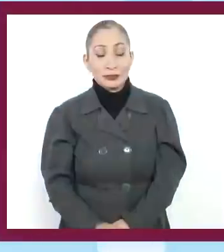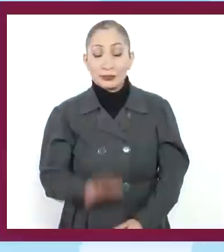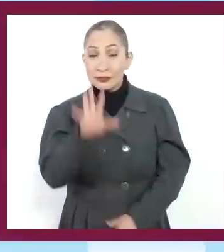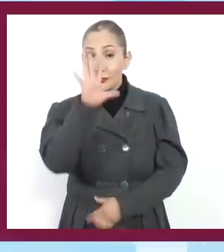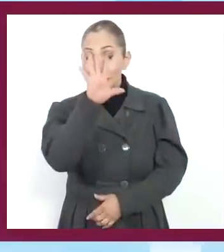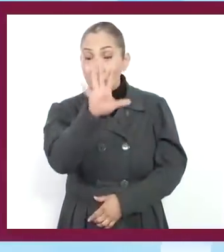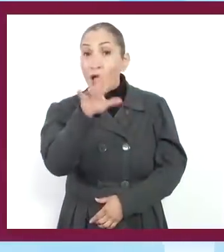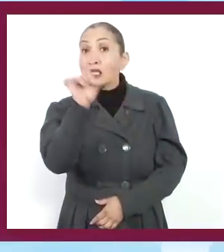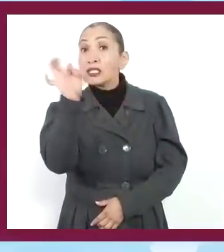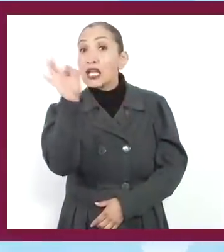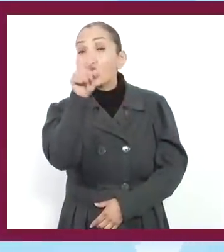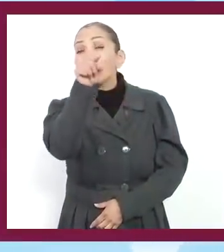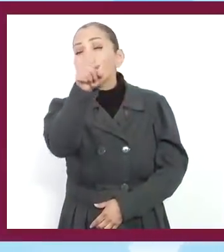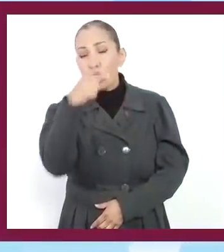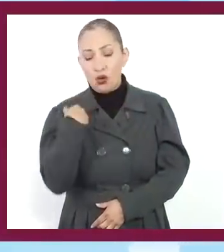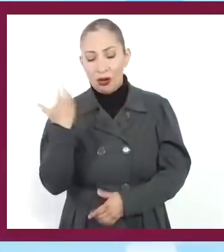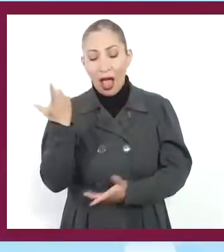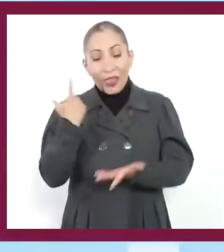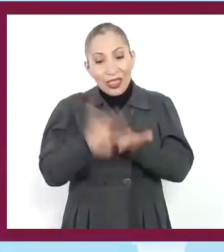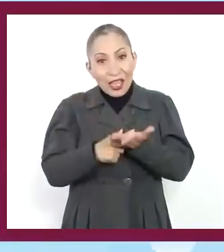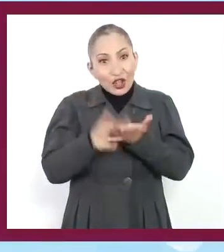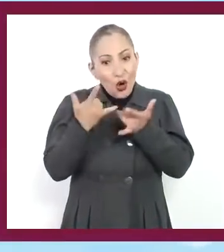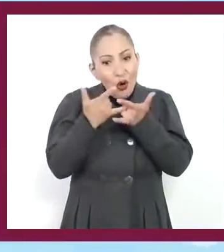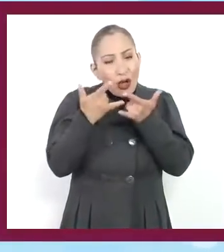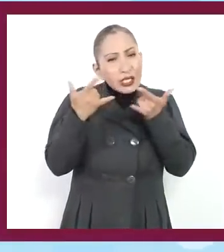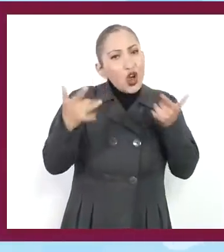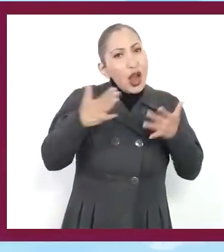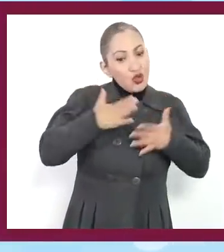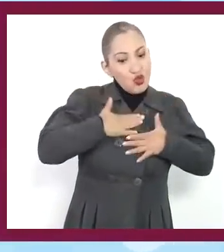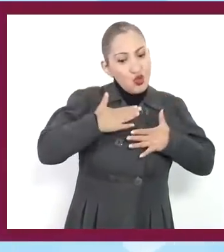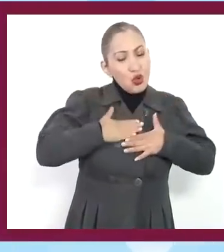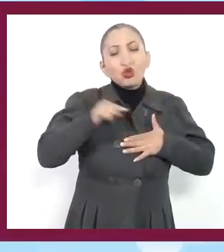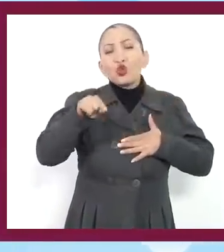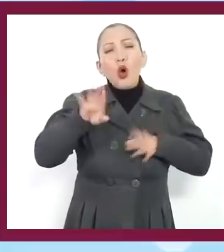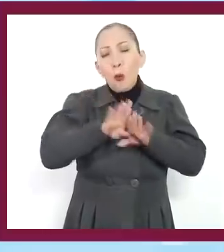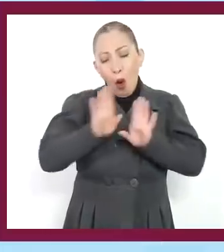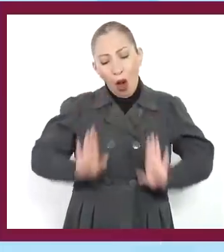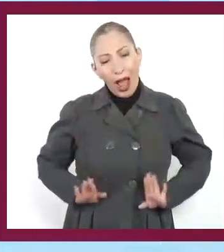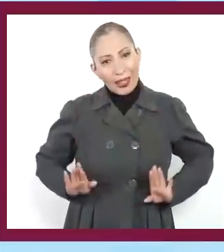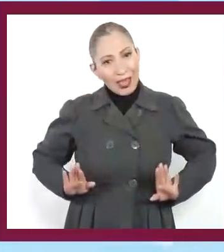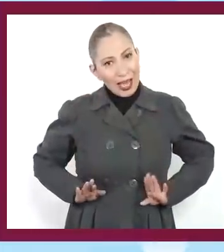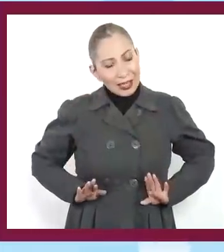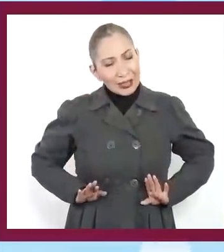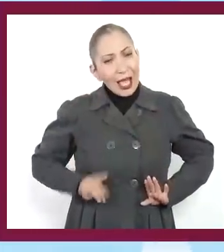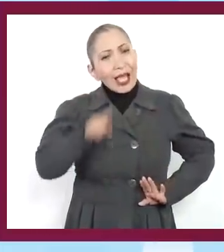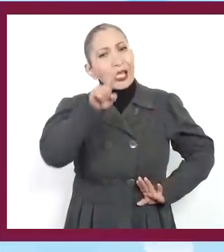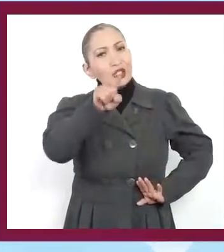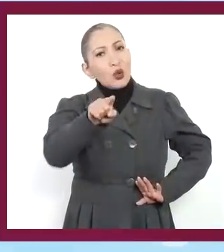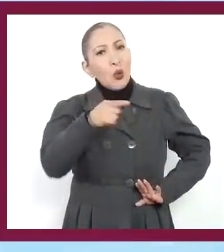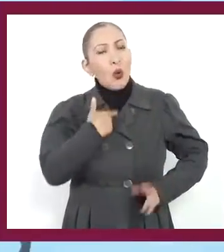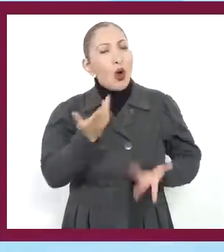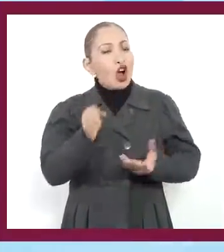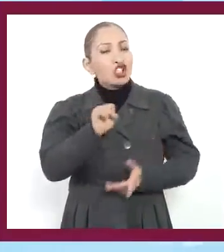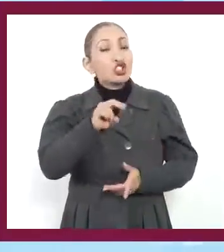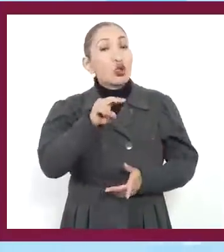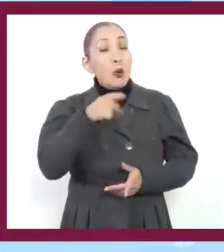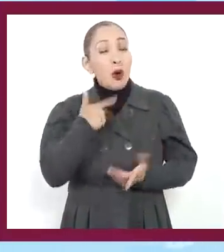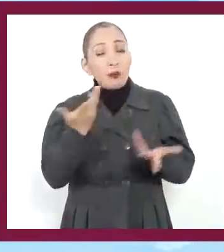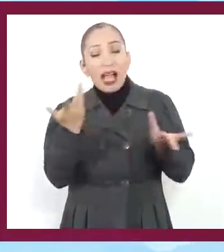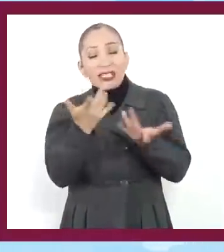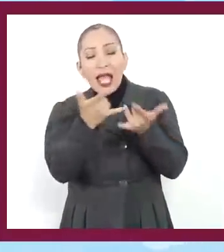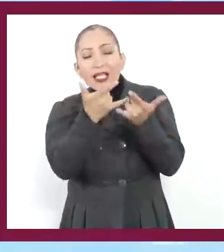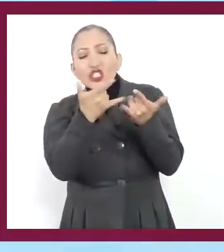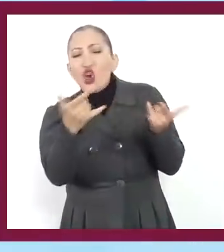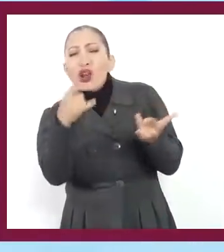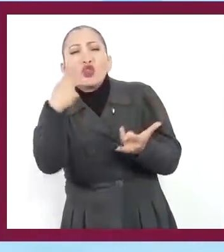5. Si fueran el personaje de un cuento, ¿cómo serían? ¿Y en qué subgénero se